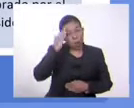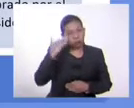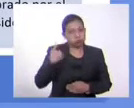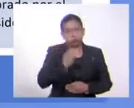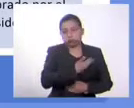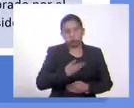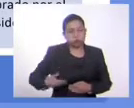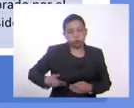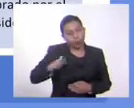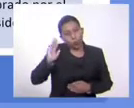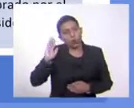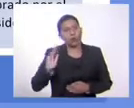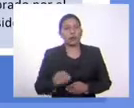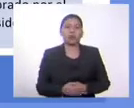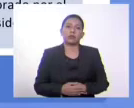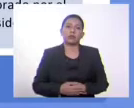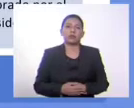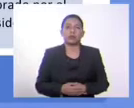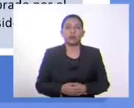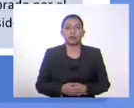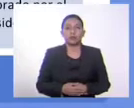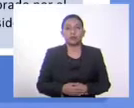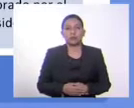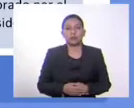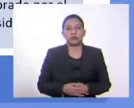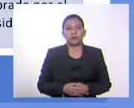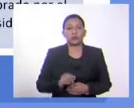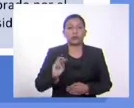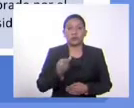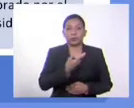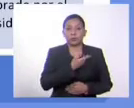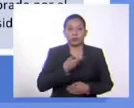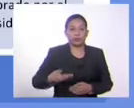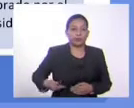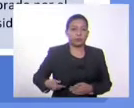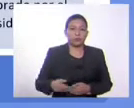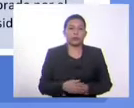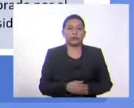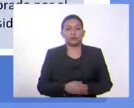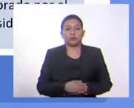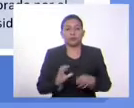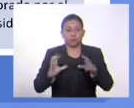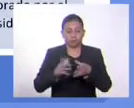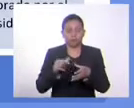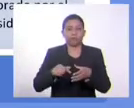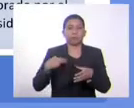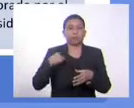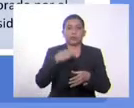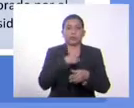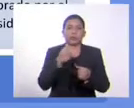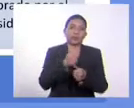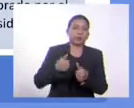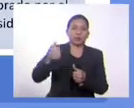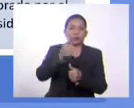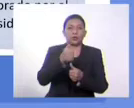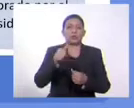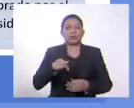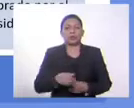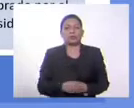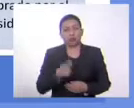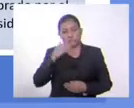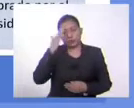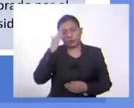y el Consejo de Ministros. Que los ministros ya sabemos que son los encargados de los diferentes ministerios que tiene